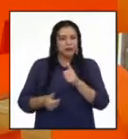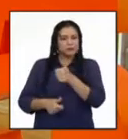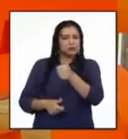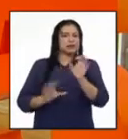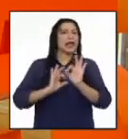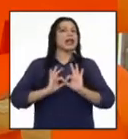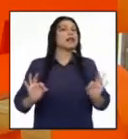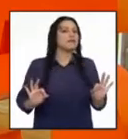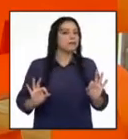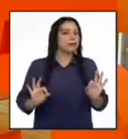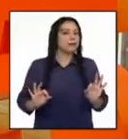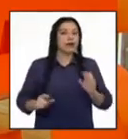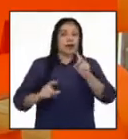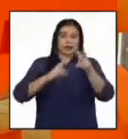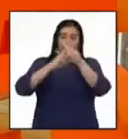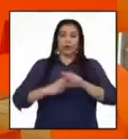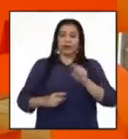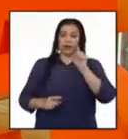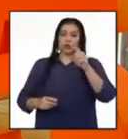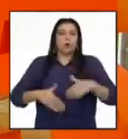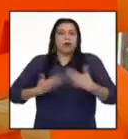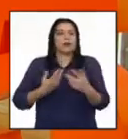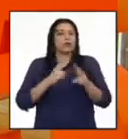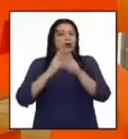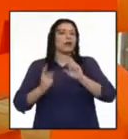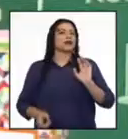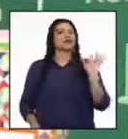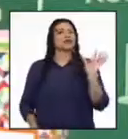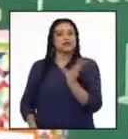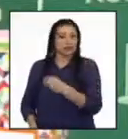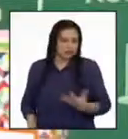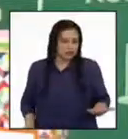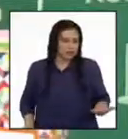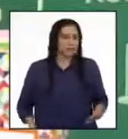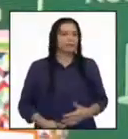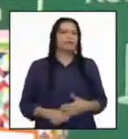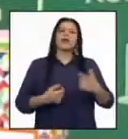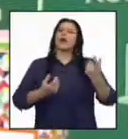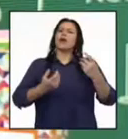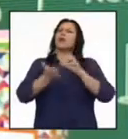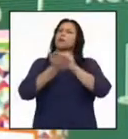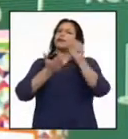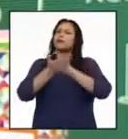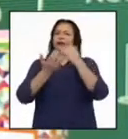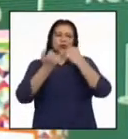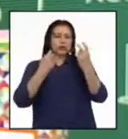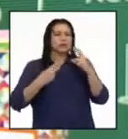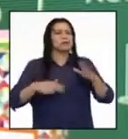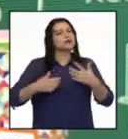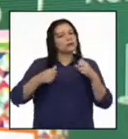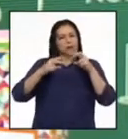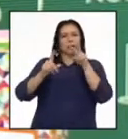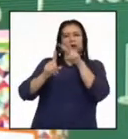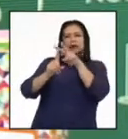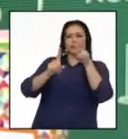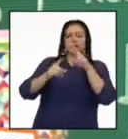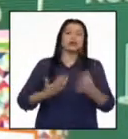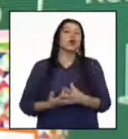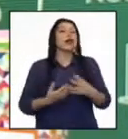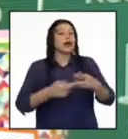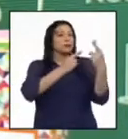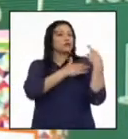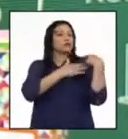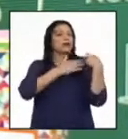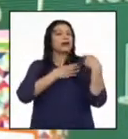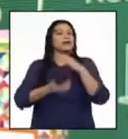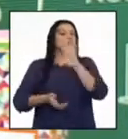usen en su trabajo. ¿Te cuidas tú? Nos cuidamos todos. En los últimos meses continuamos observando el papel activo de las mujeres en